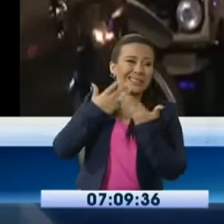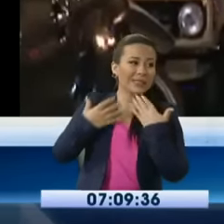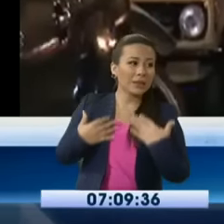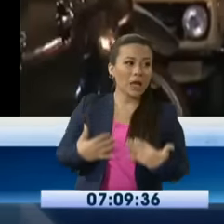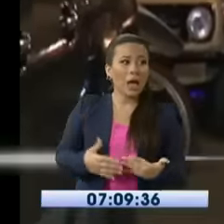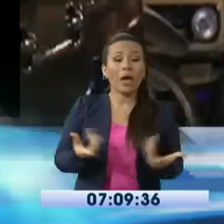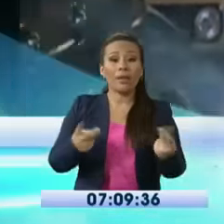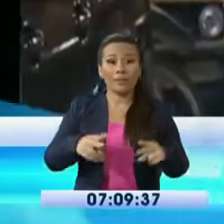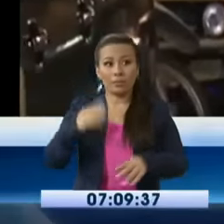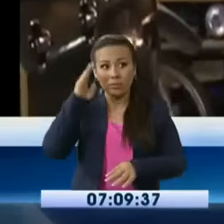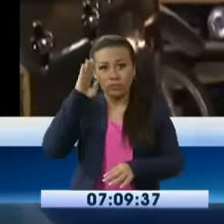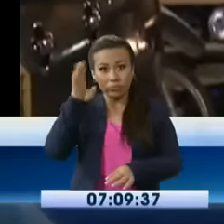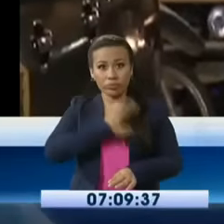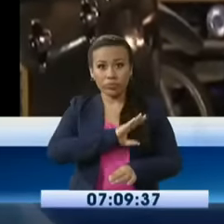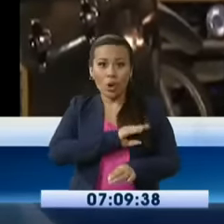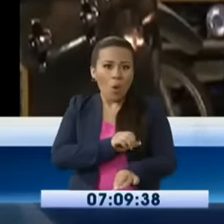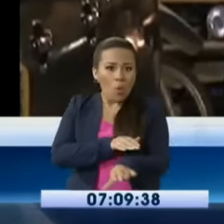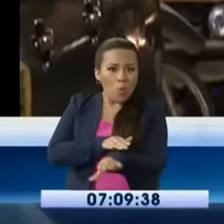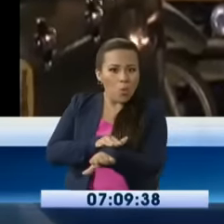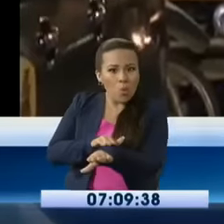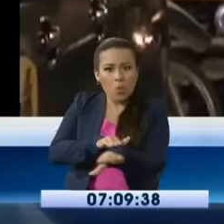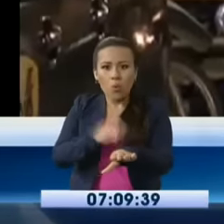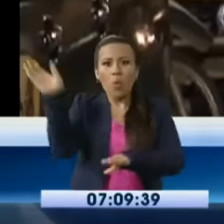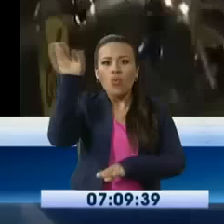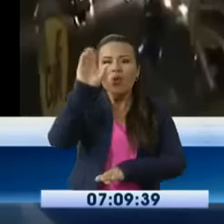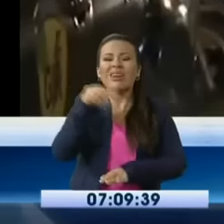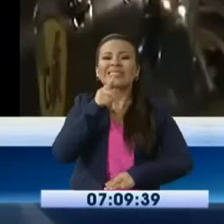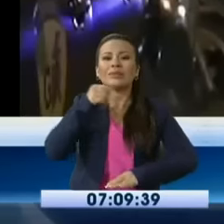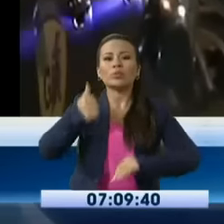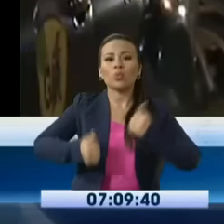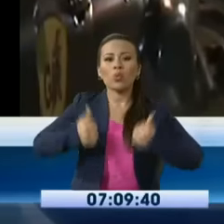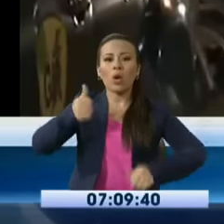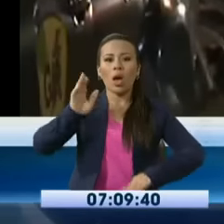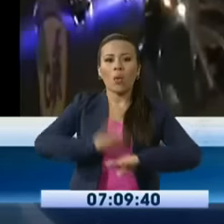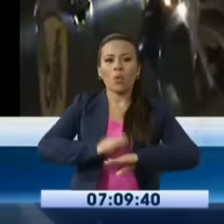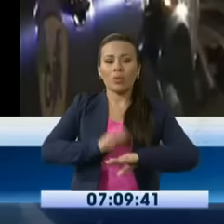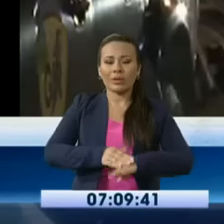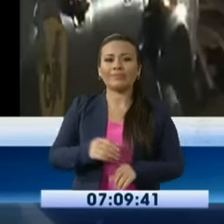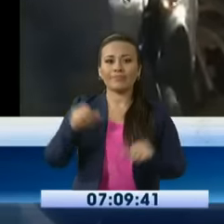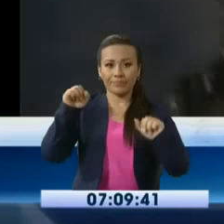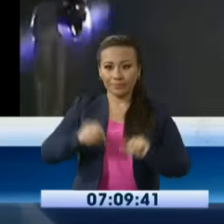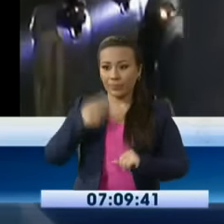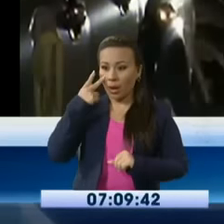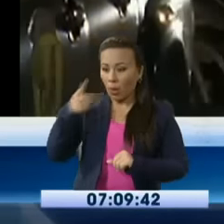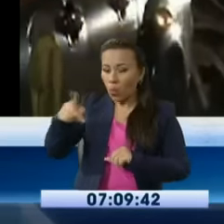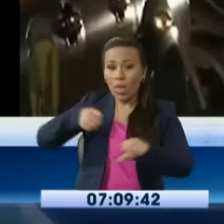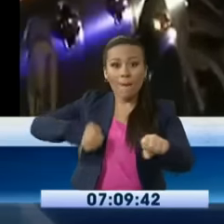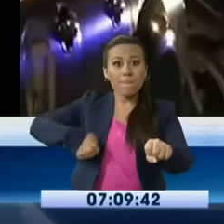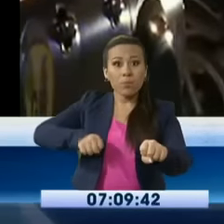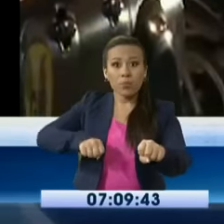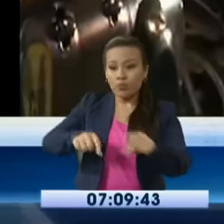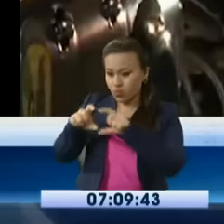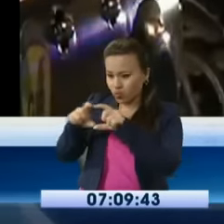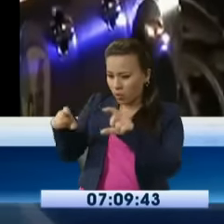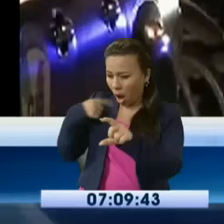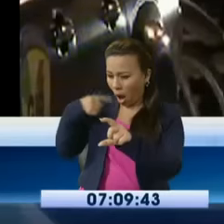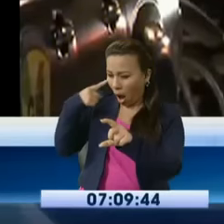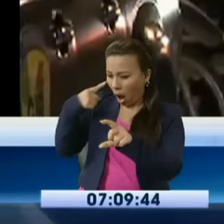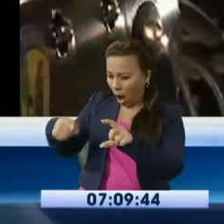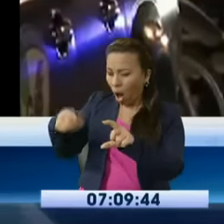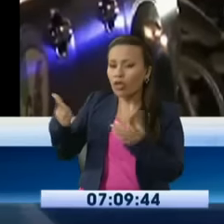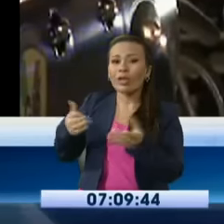montó inmediatamente un operativo para dar con los responsables. Ubica a una de la moto, supuestamente, donde se movilizaban